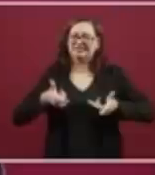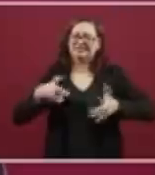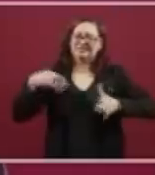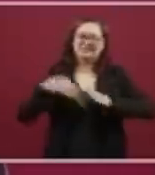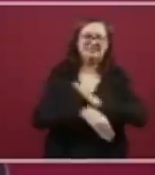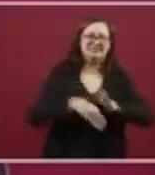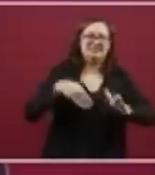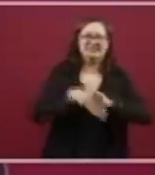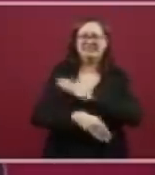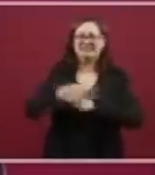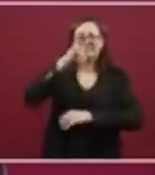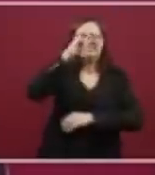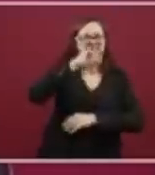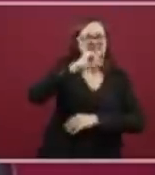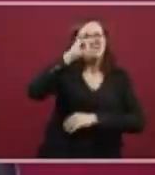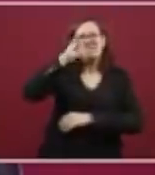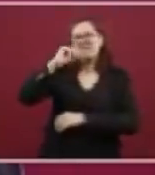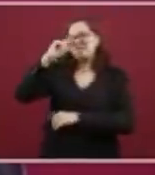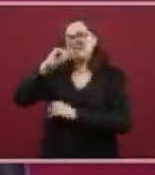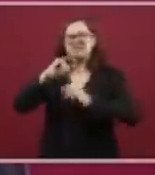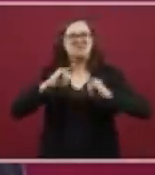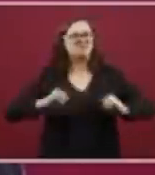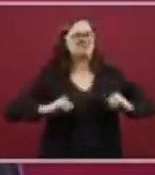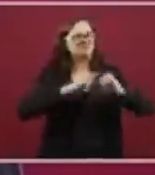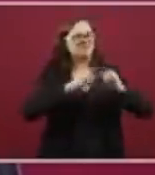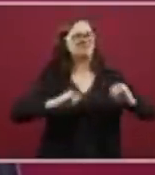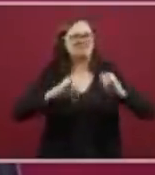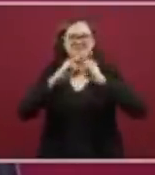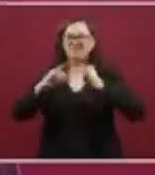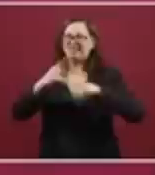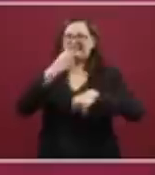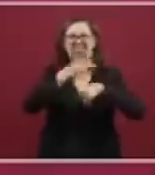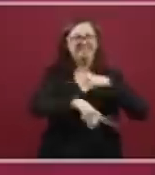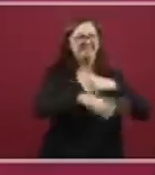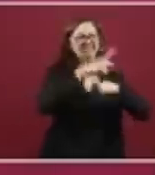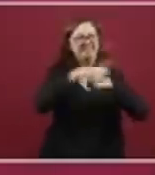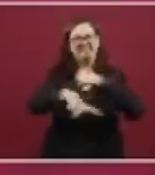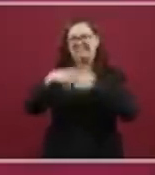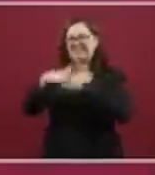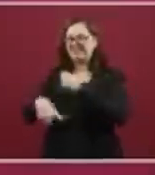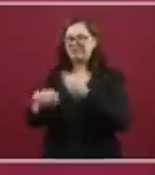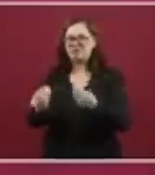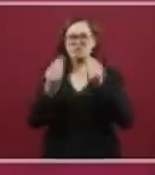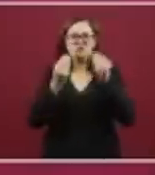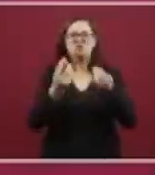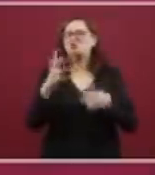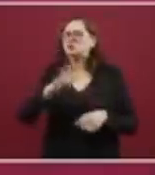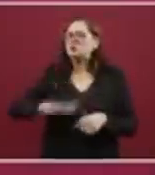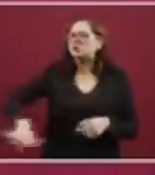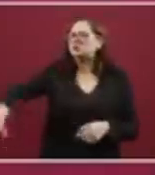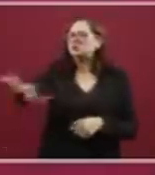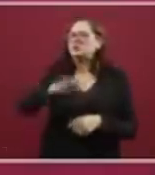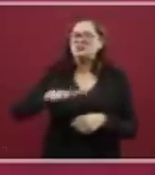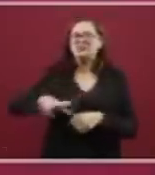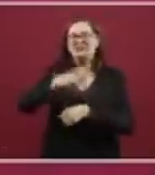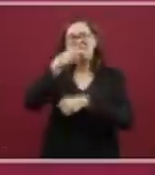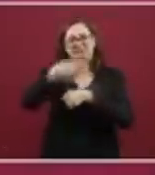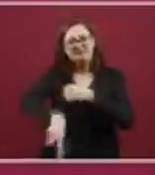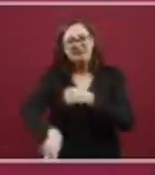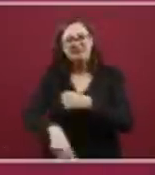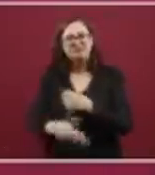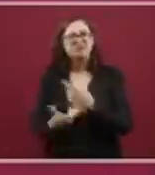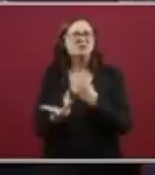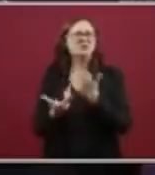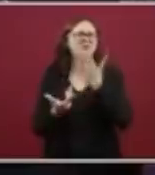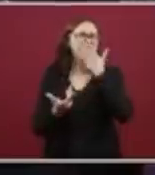se afectaron mucho las instituciones, bueno, se afectó el tejido social, uno